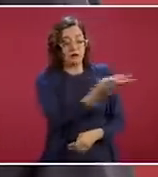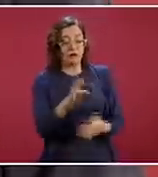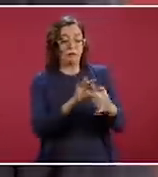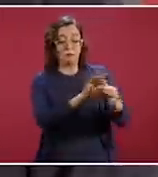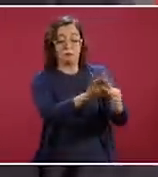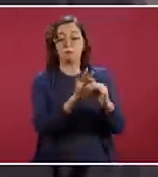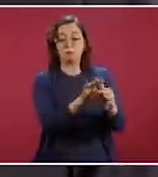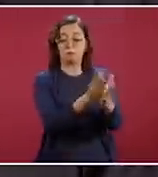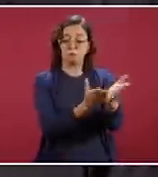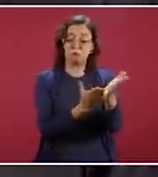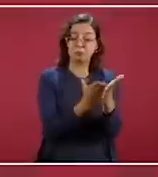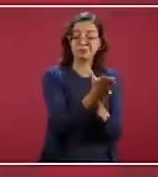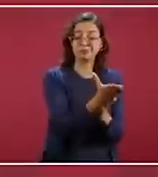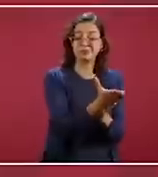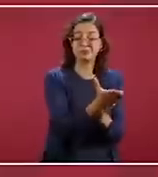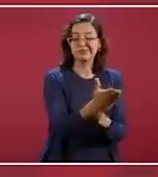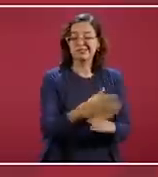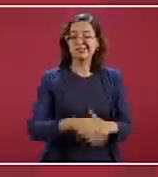a veces